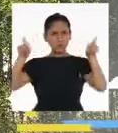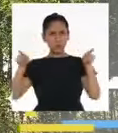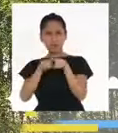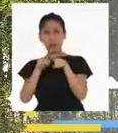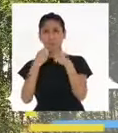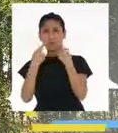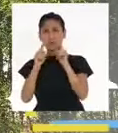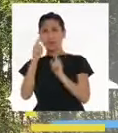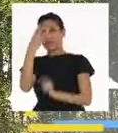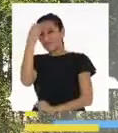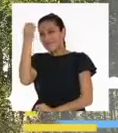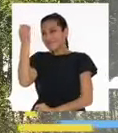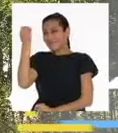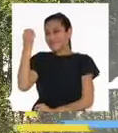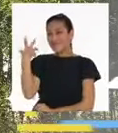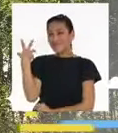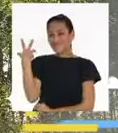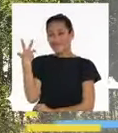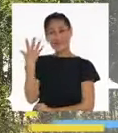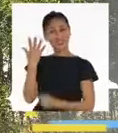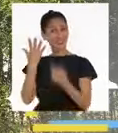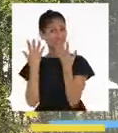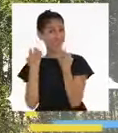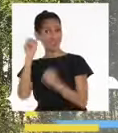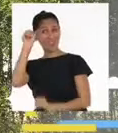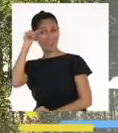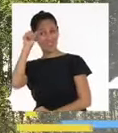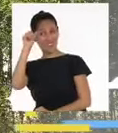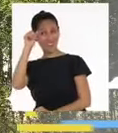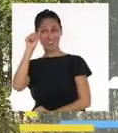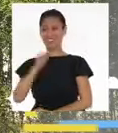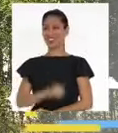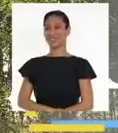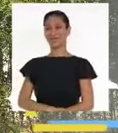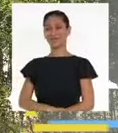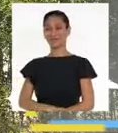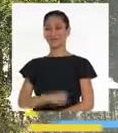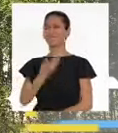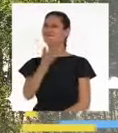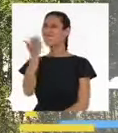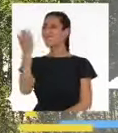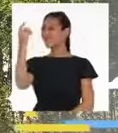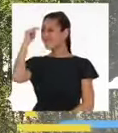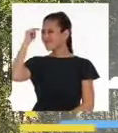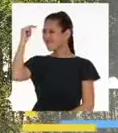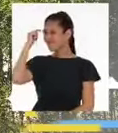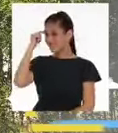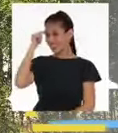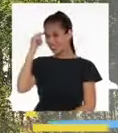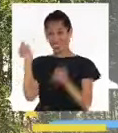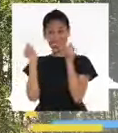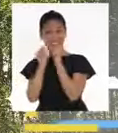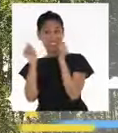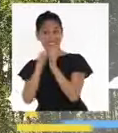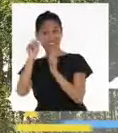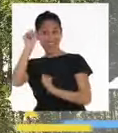acuerdo. Me gustaría recordarlo. ¿Qué les parece si lo recordamos juntos?